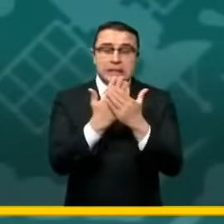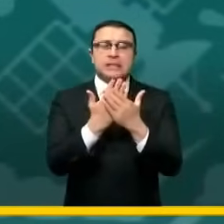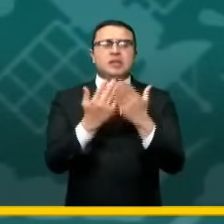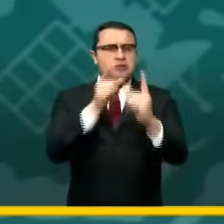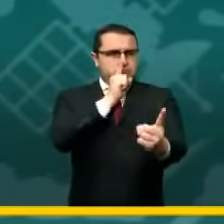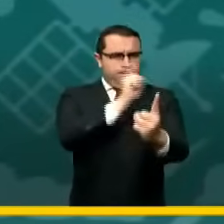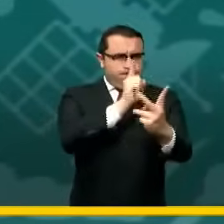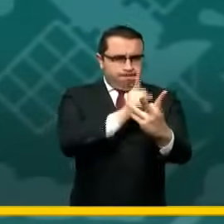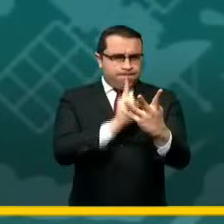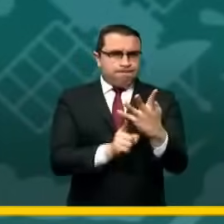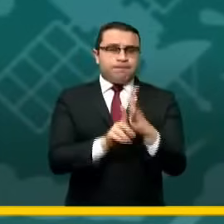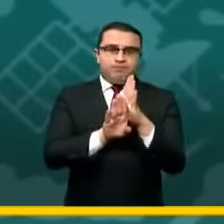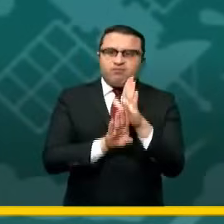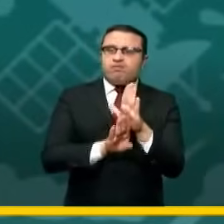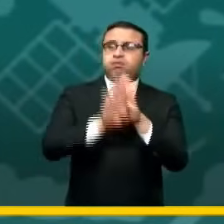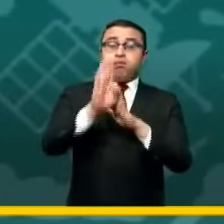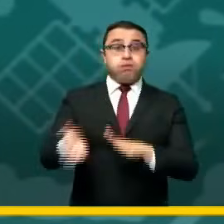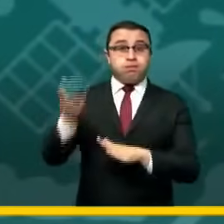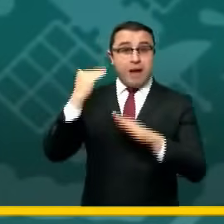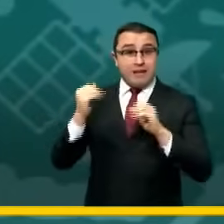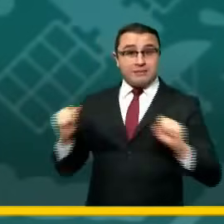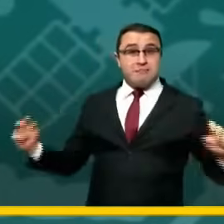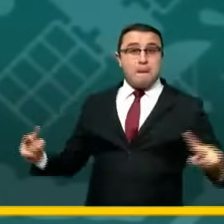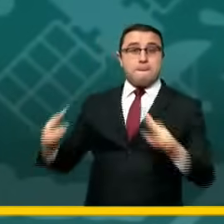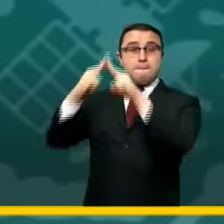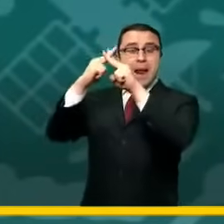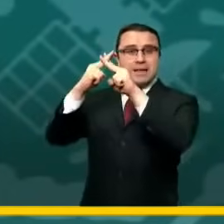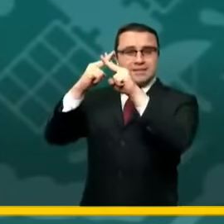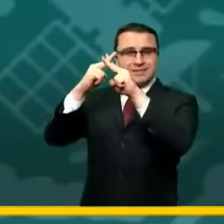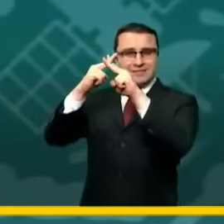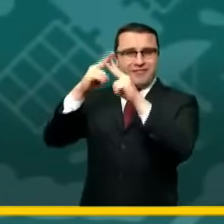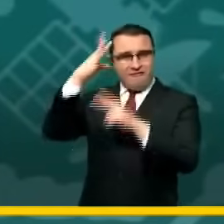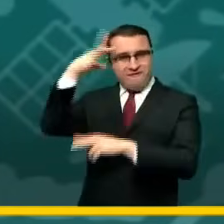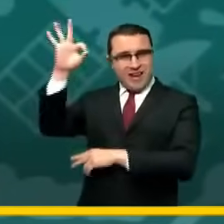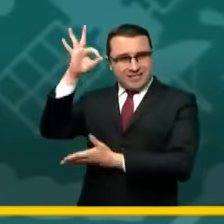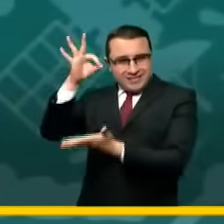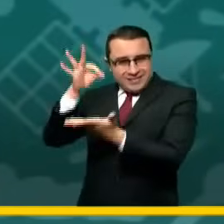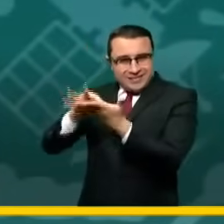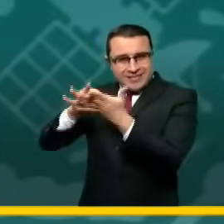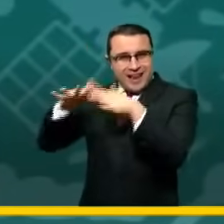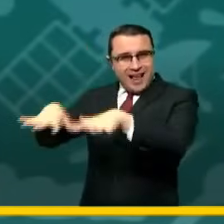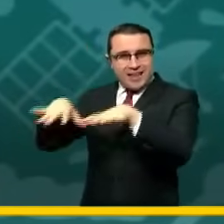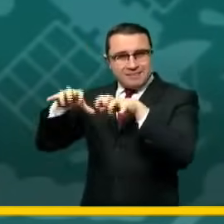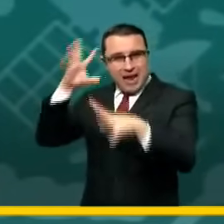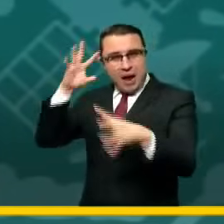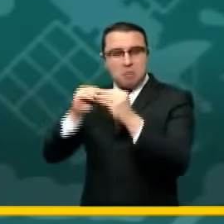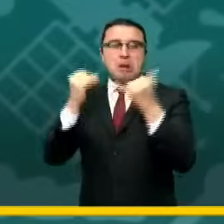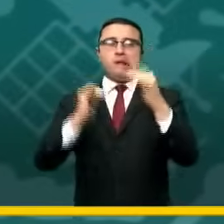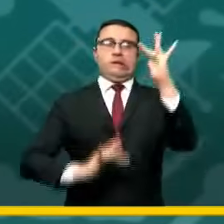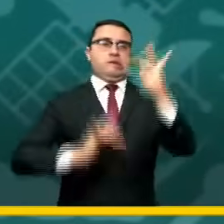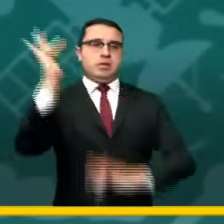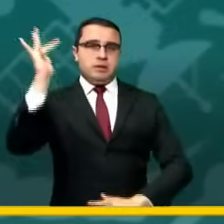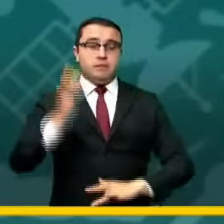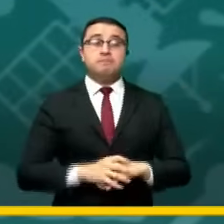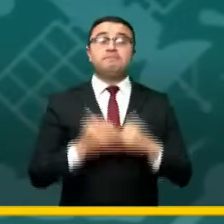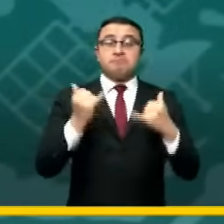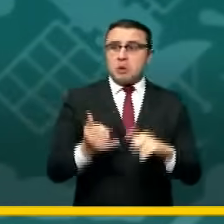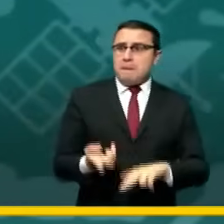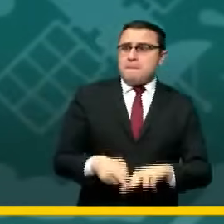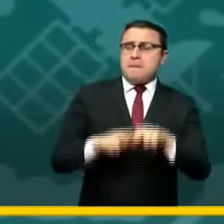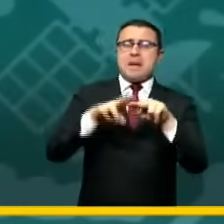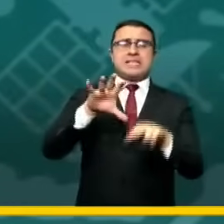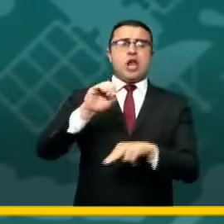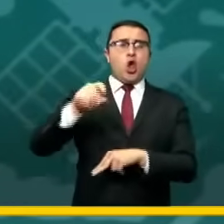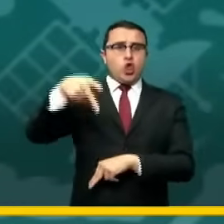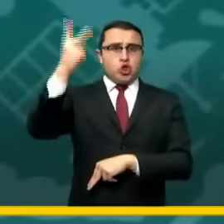los objetivos de la COP de París. Hoy se emite un 12% más de CO2 en el mundo que